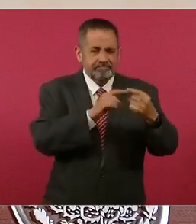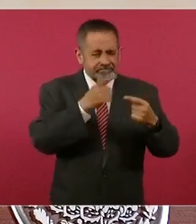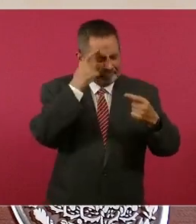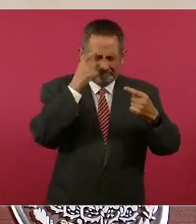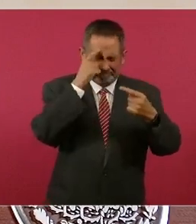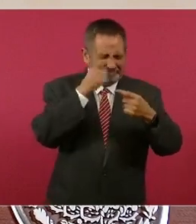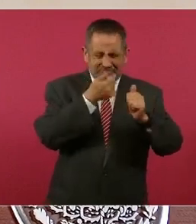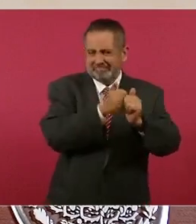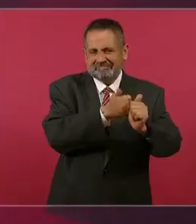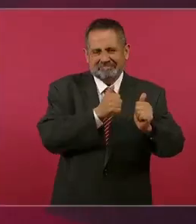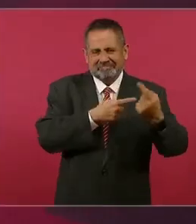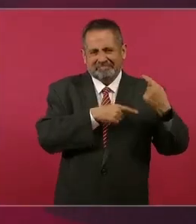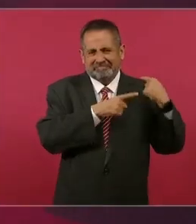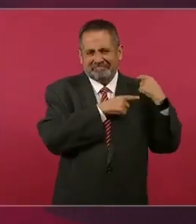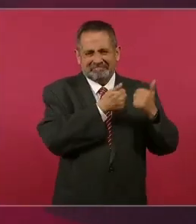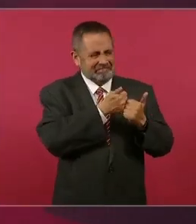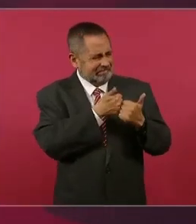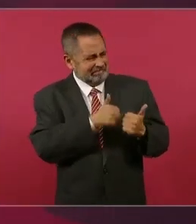retrógrada.